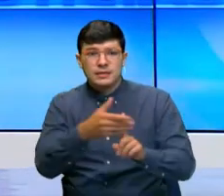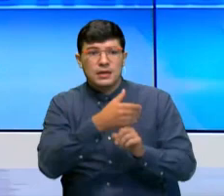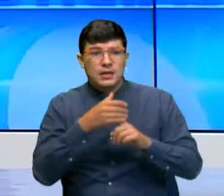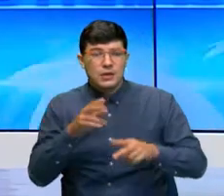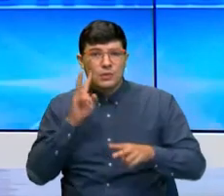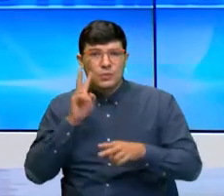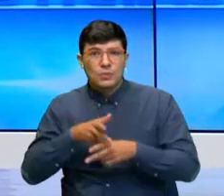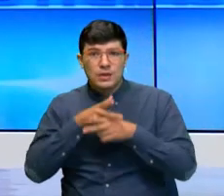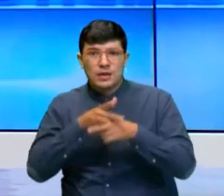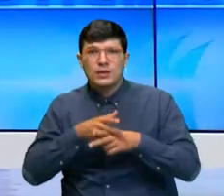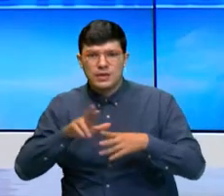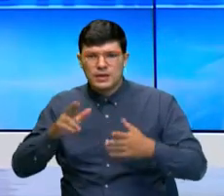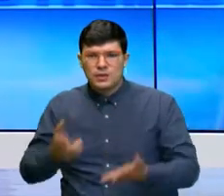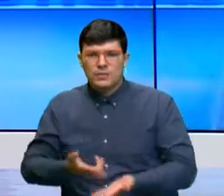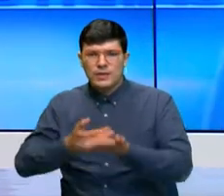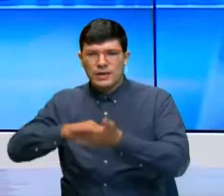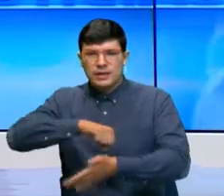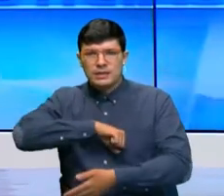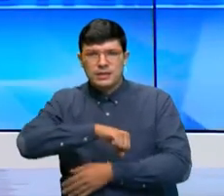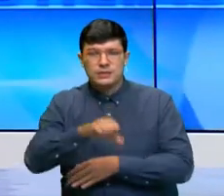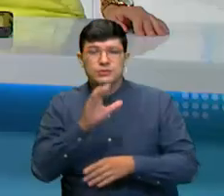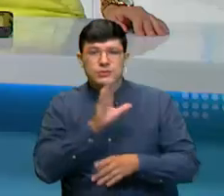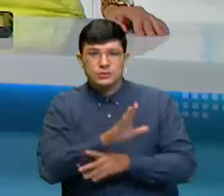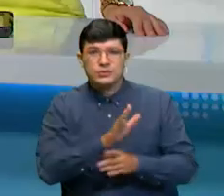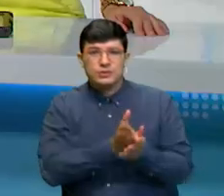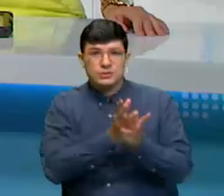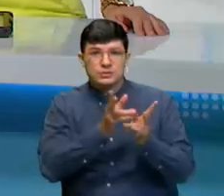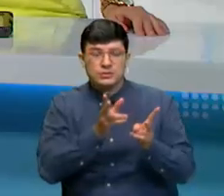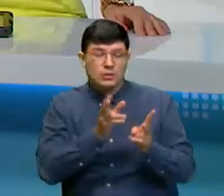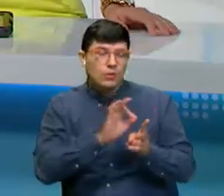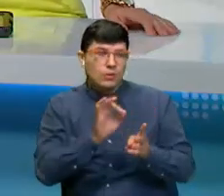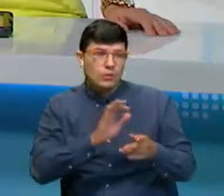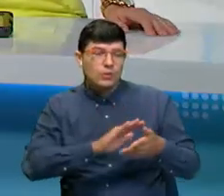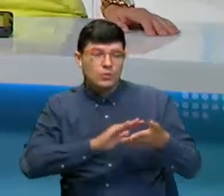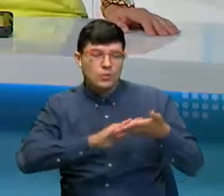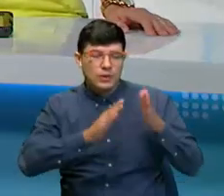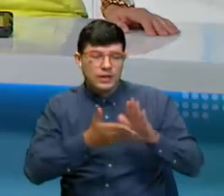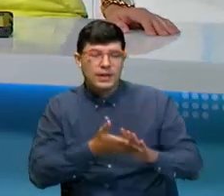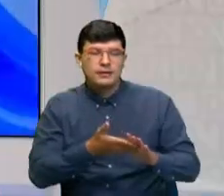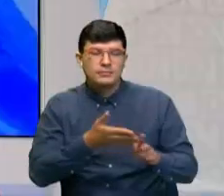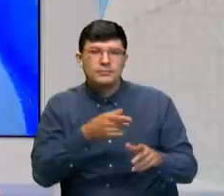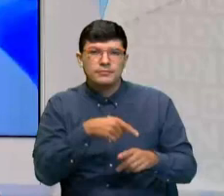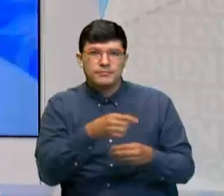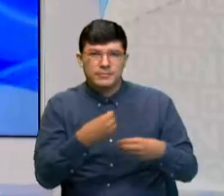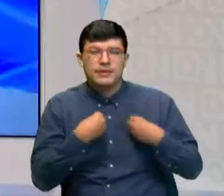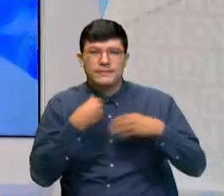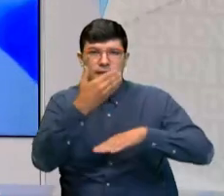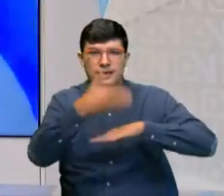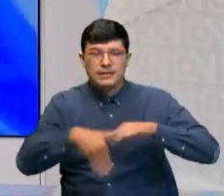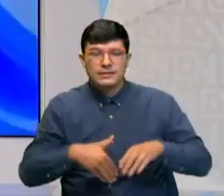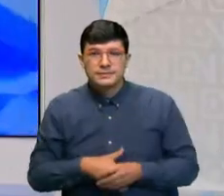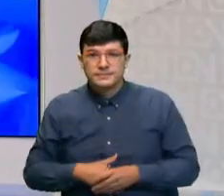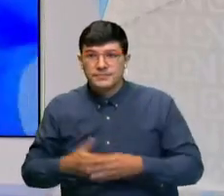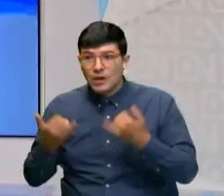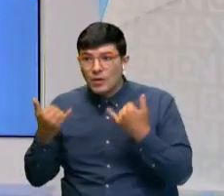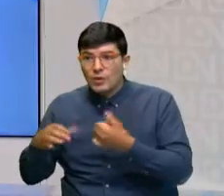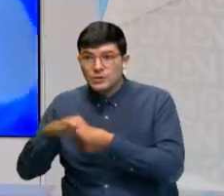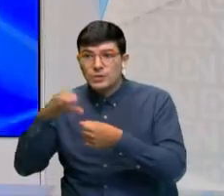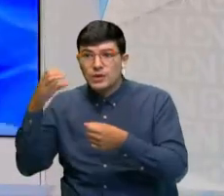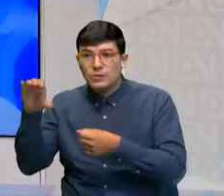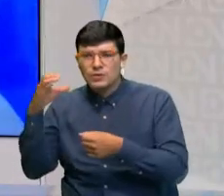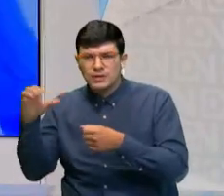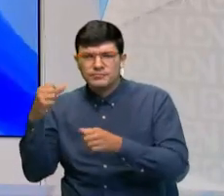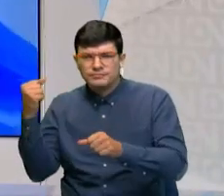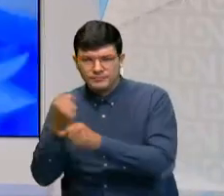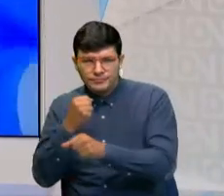y el restablecimiento de los derechos de esta población pues es por esto que desde la ciudad de cúcuta se trabaja hoy en un proyecto que busca brindar